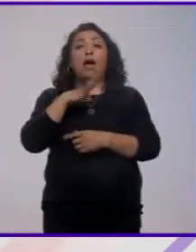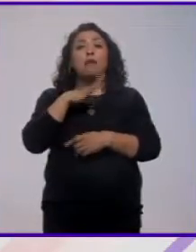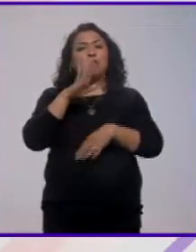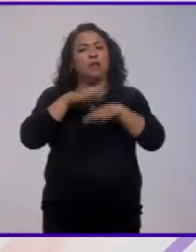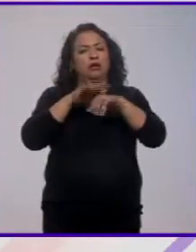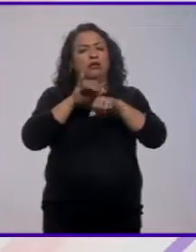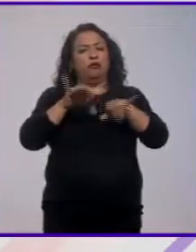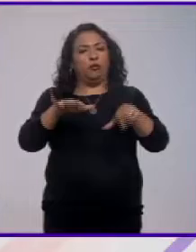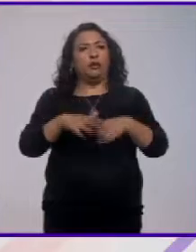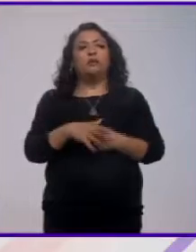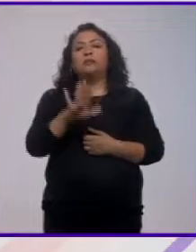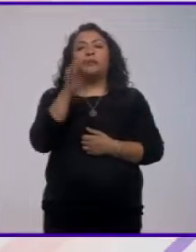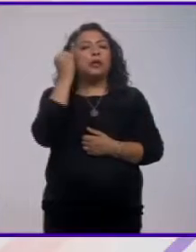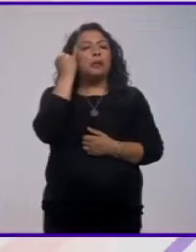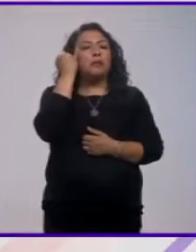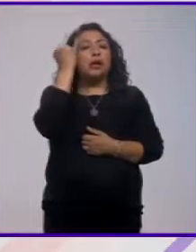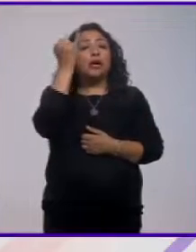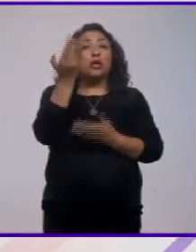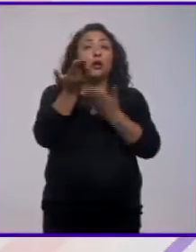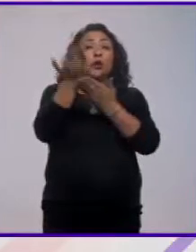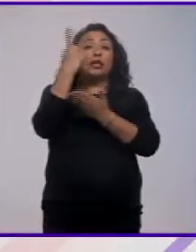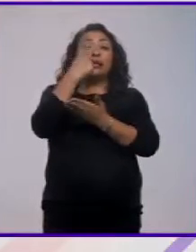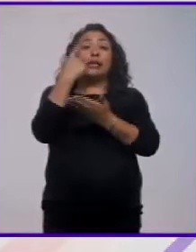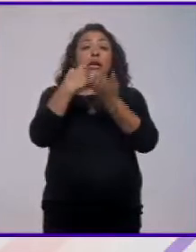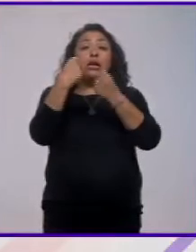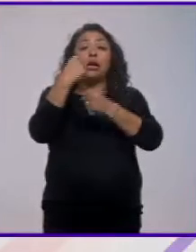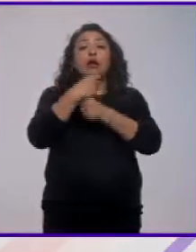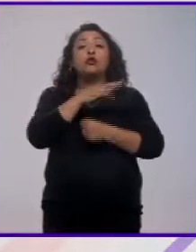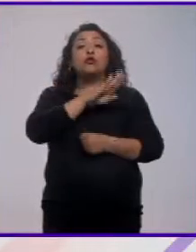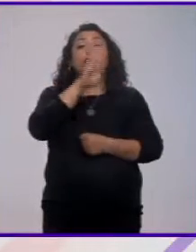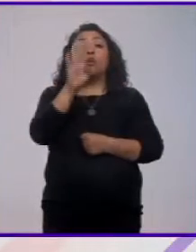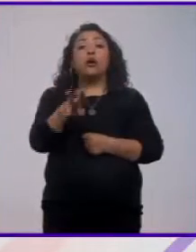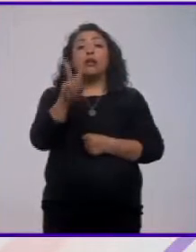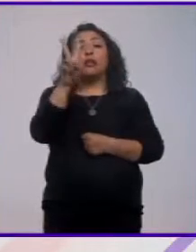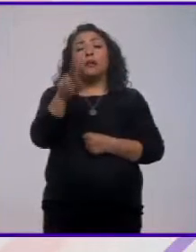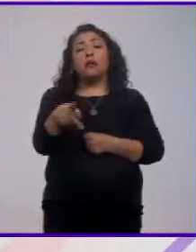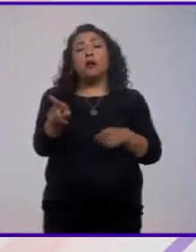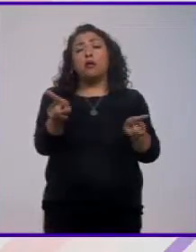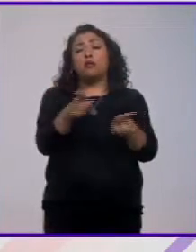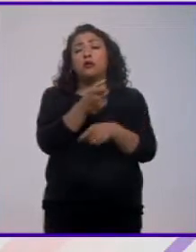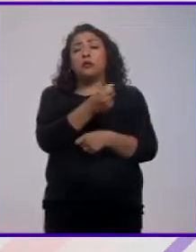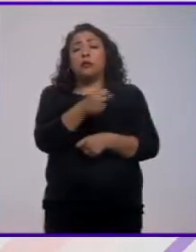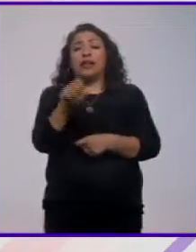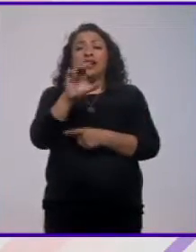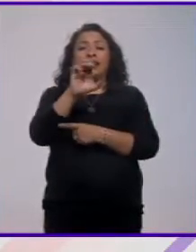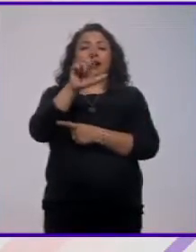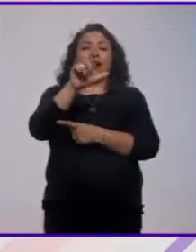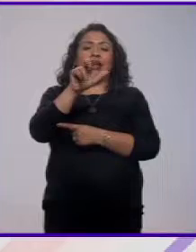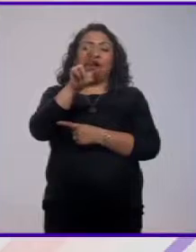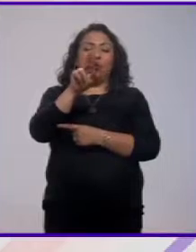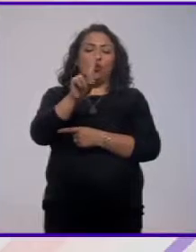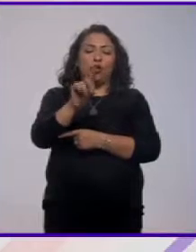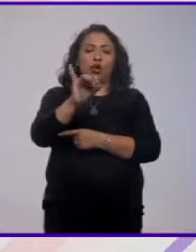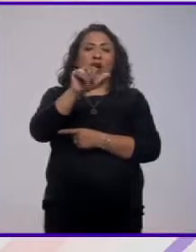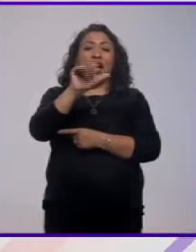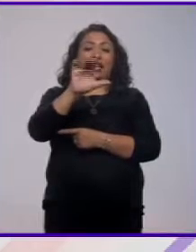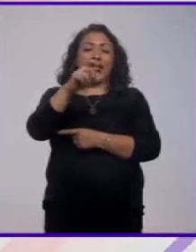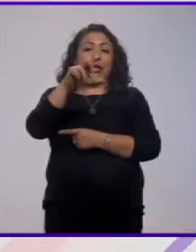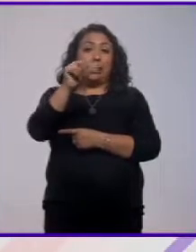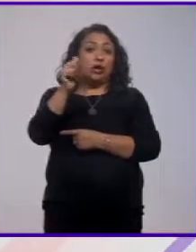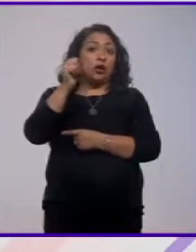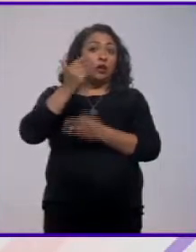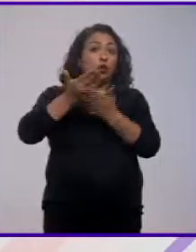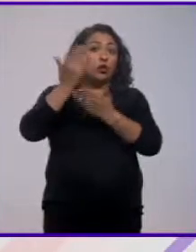más. Imagínense, hace 100 años murió un gran, gran músico, Claudio Aquiles de Debussy. Hace 100